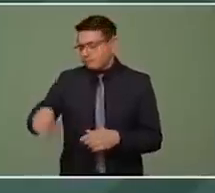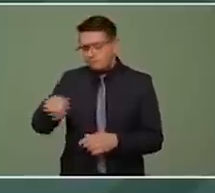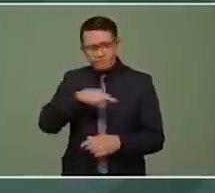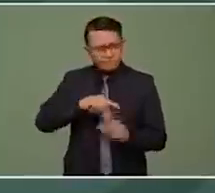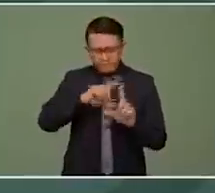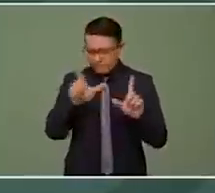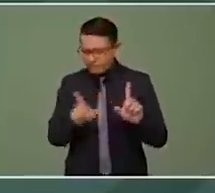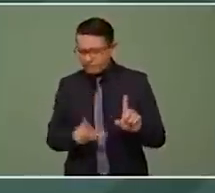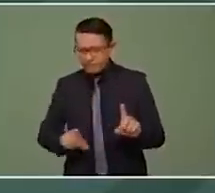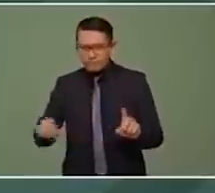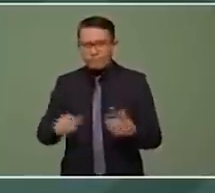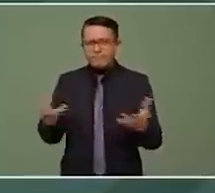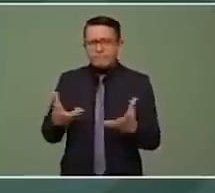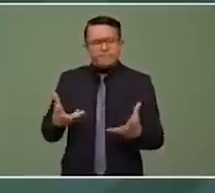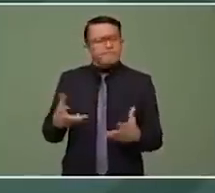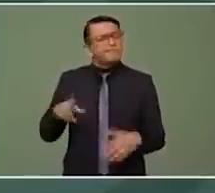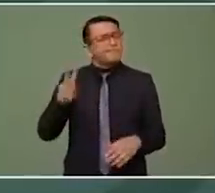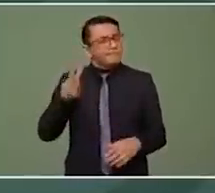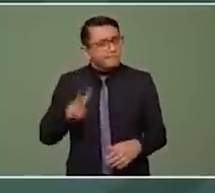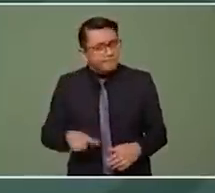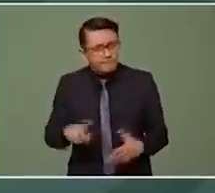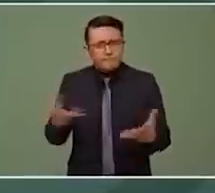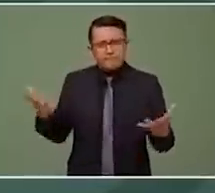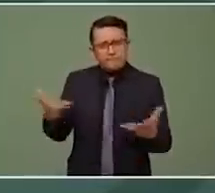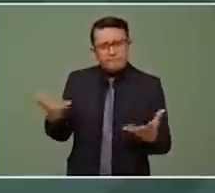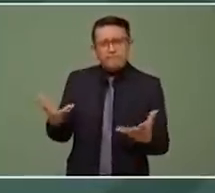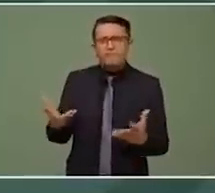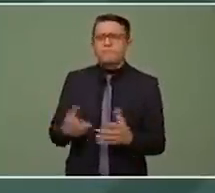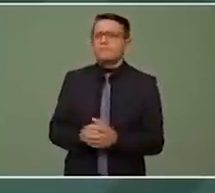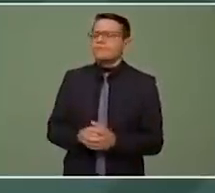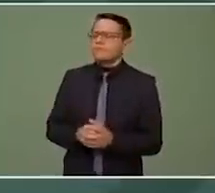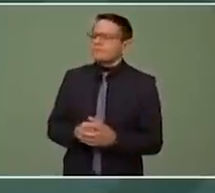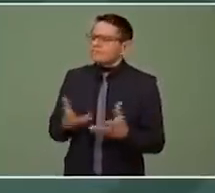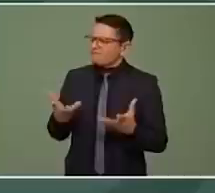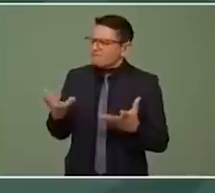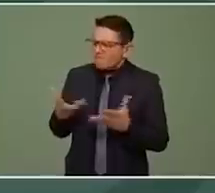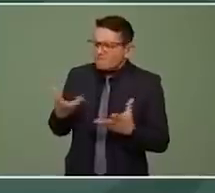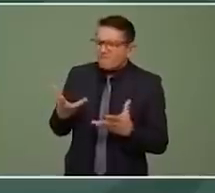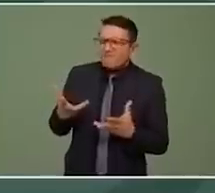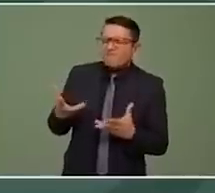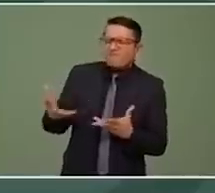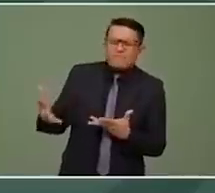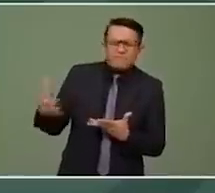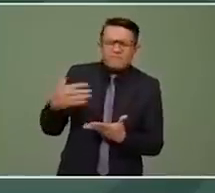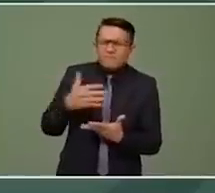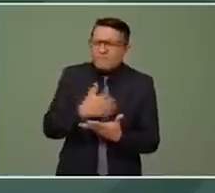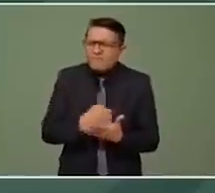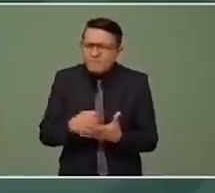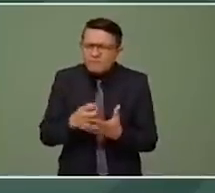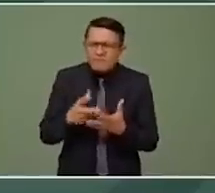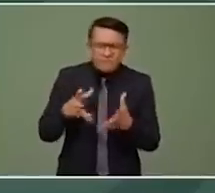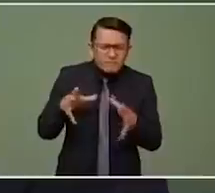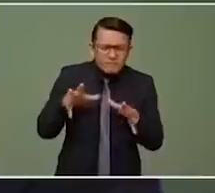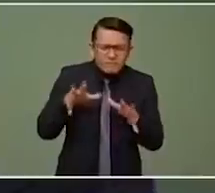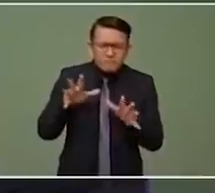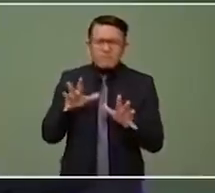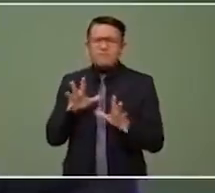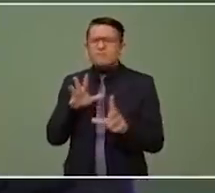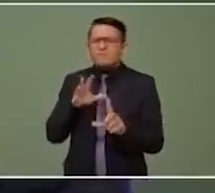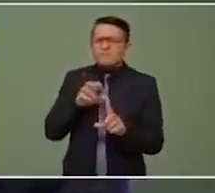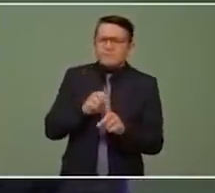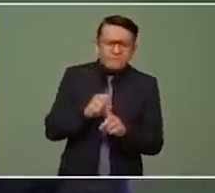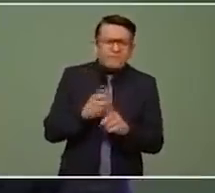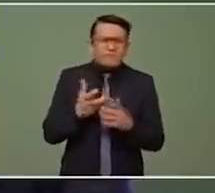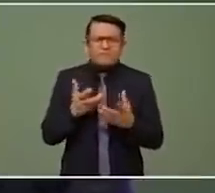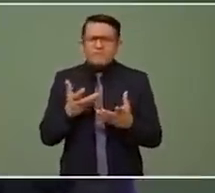lo lamentable que fue la explosión en 'hidalgo' qué y llevó a que perdía la